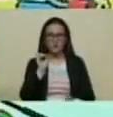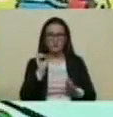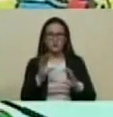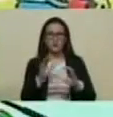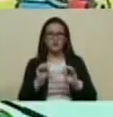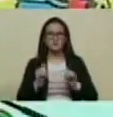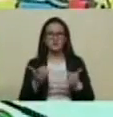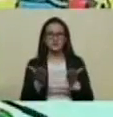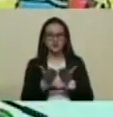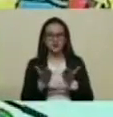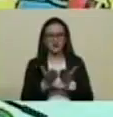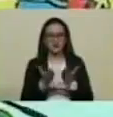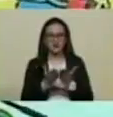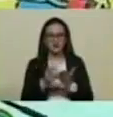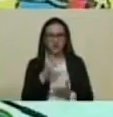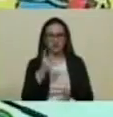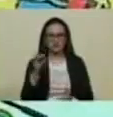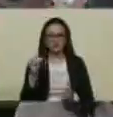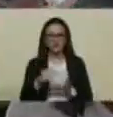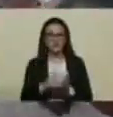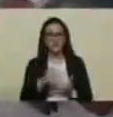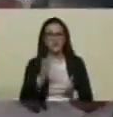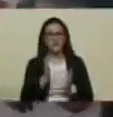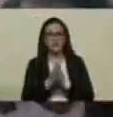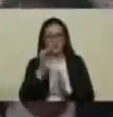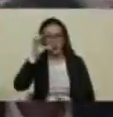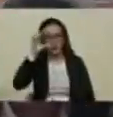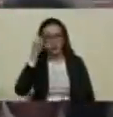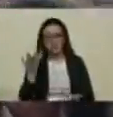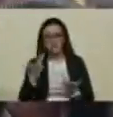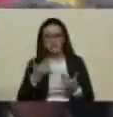del bono de inicio del año escolar? Elías, por favor.